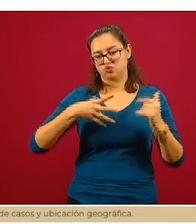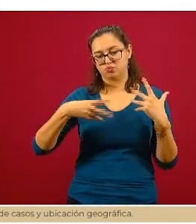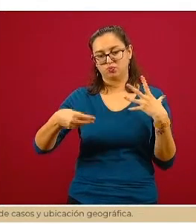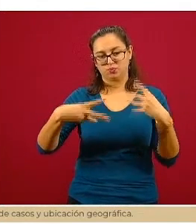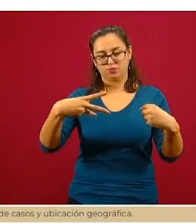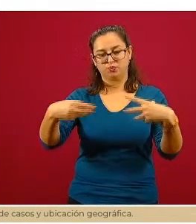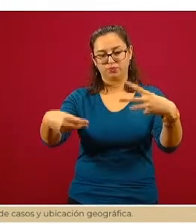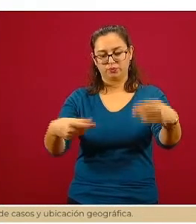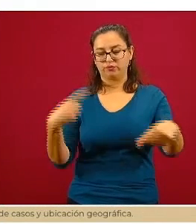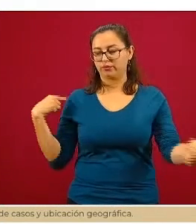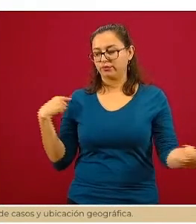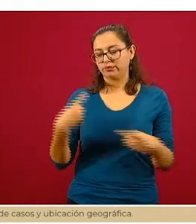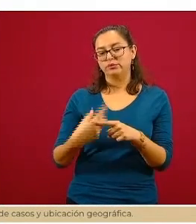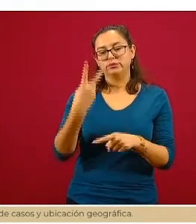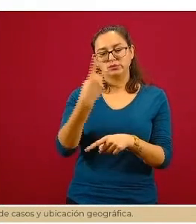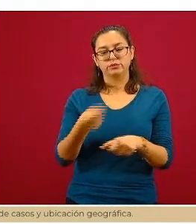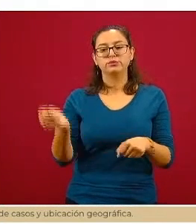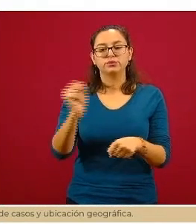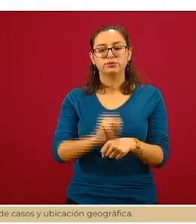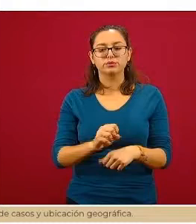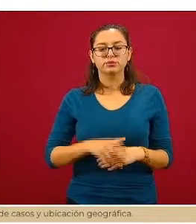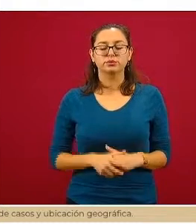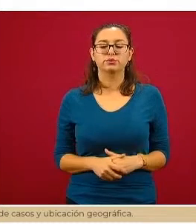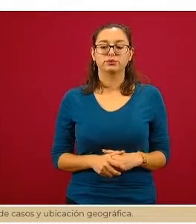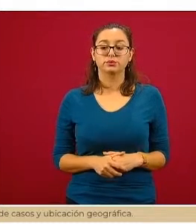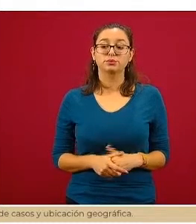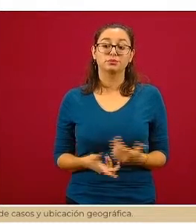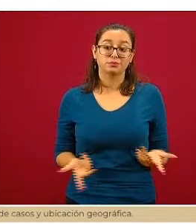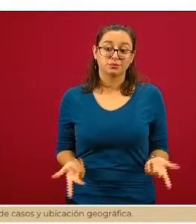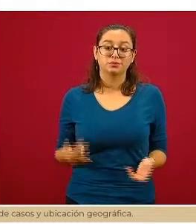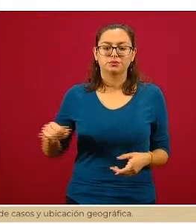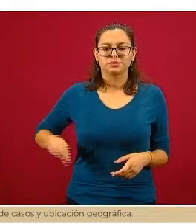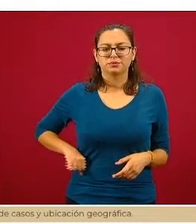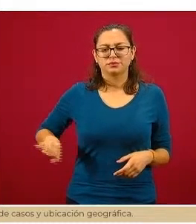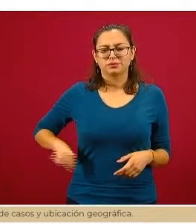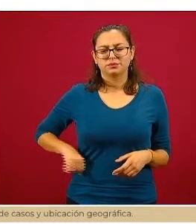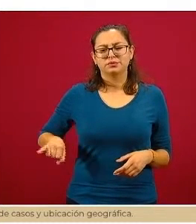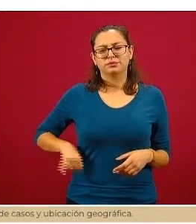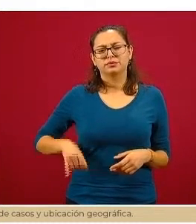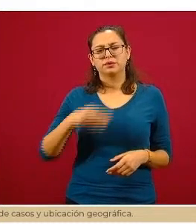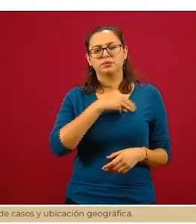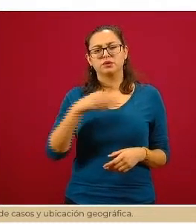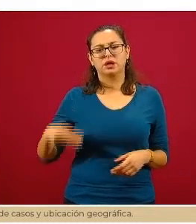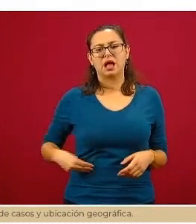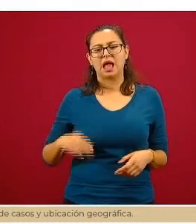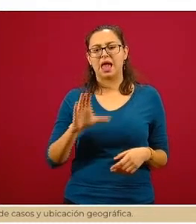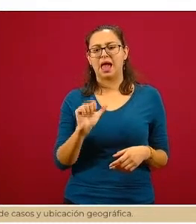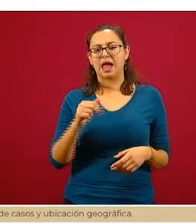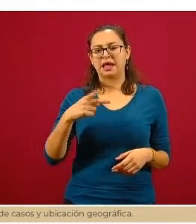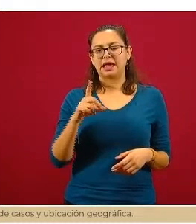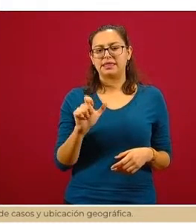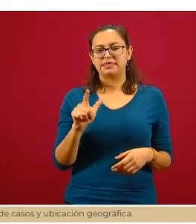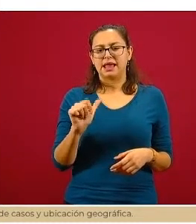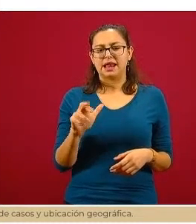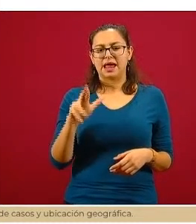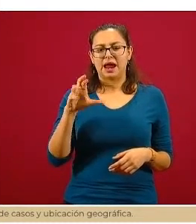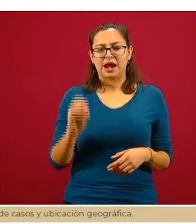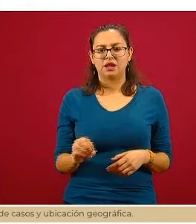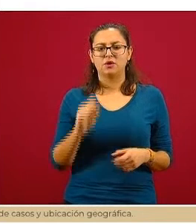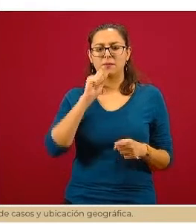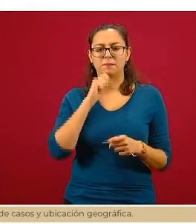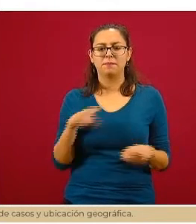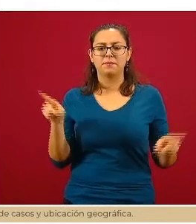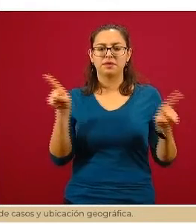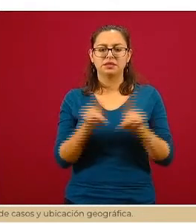últimas 2 semanas. Vean, interesante, el municipio de Candelaria, al igual que Champotón